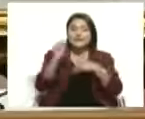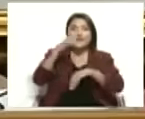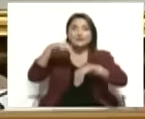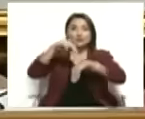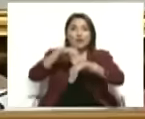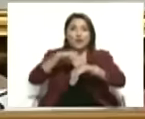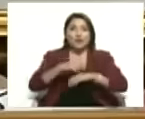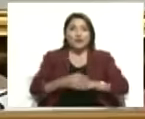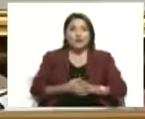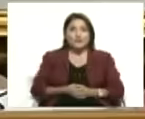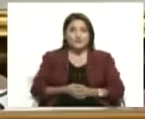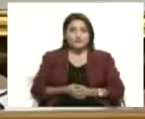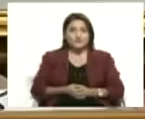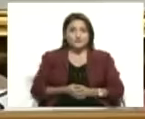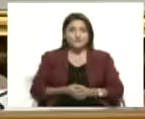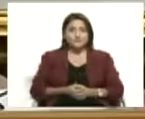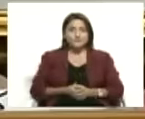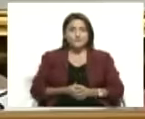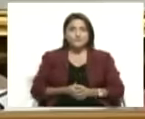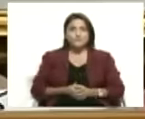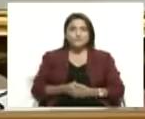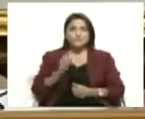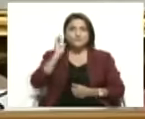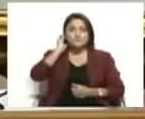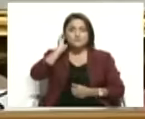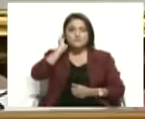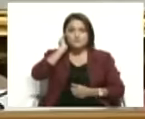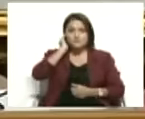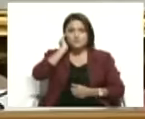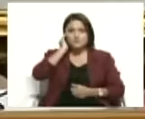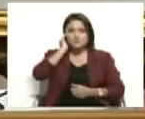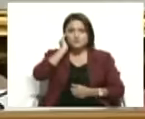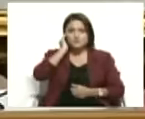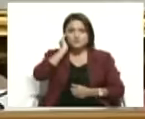del periodo legislativo materia, correspondiente al